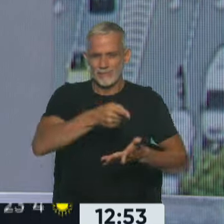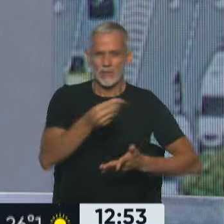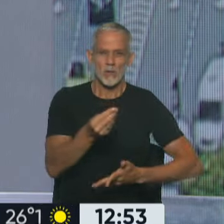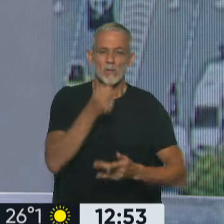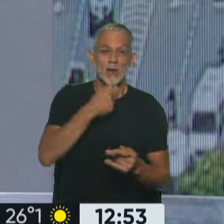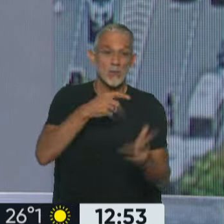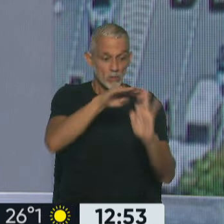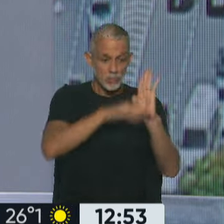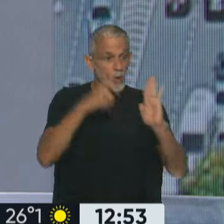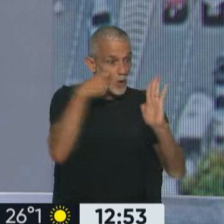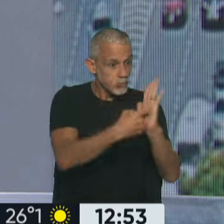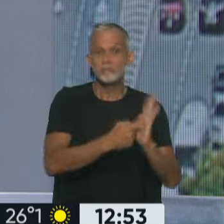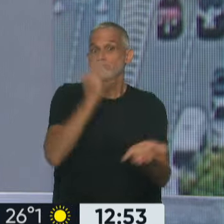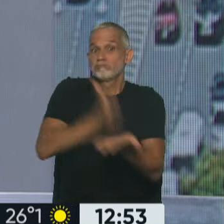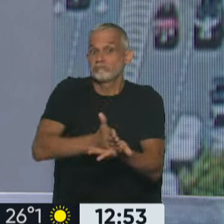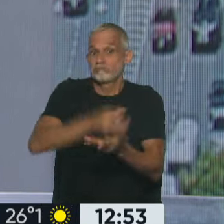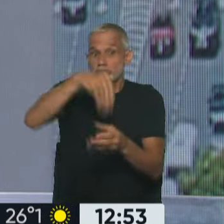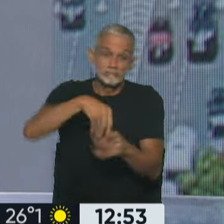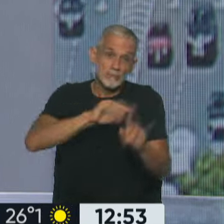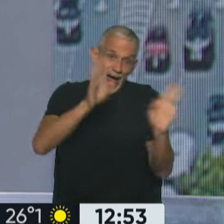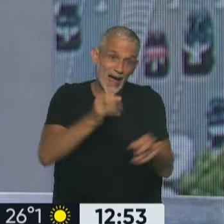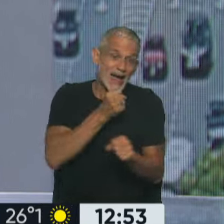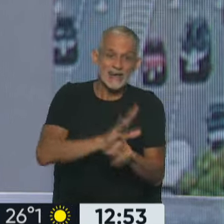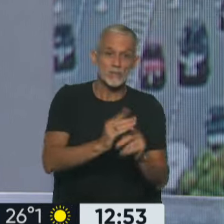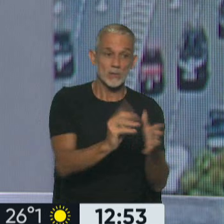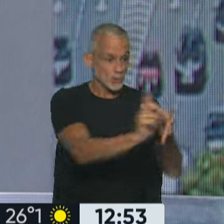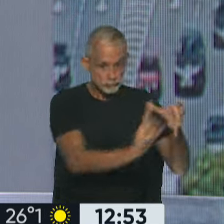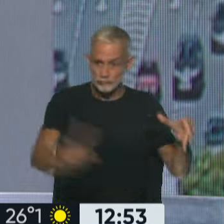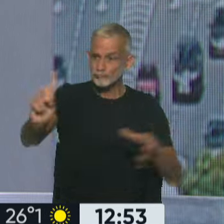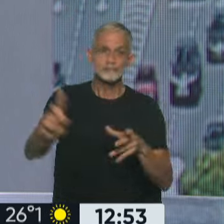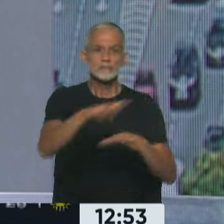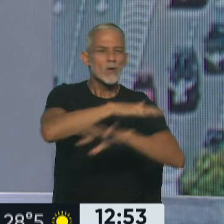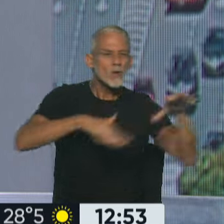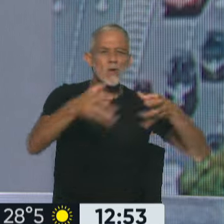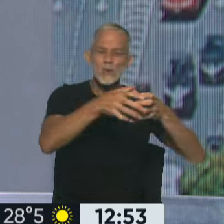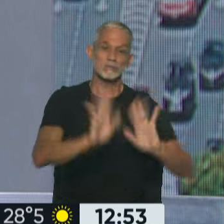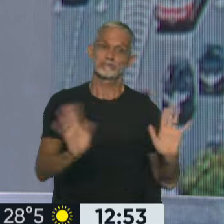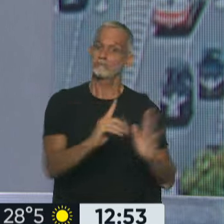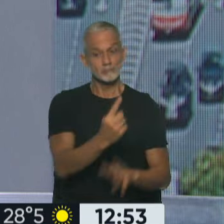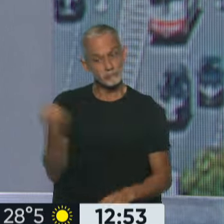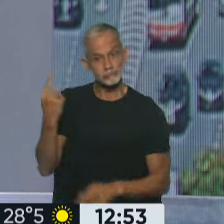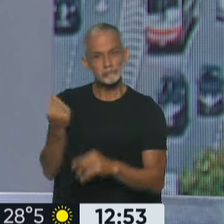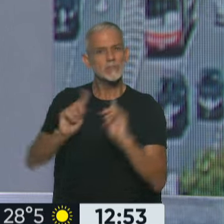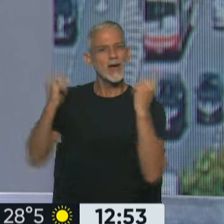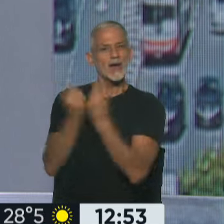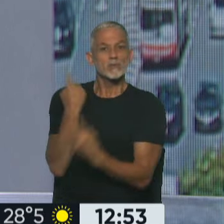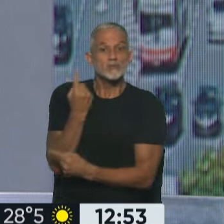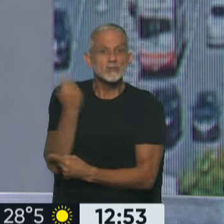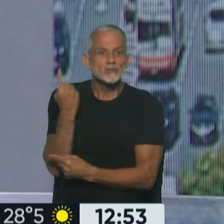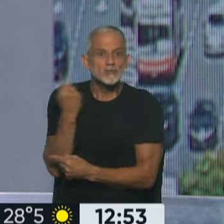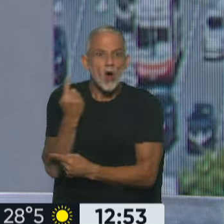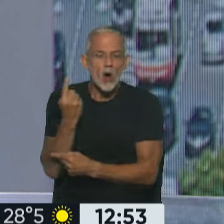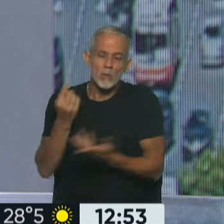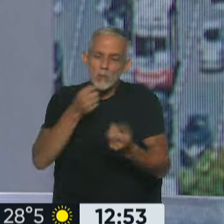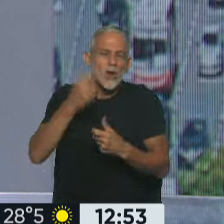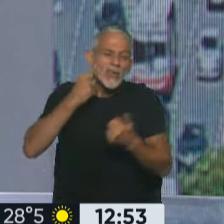su violación, sanciones dentro de la cárcel. Por ejemplo, separación del área de convivencia. Por ejemplo, estar en un calabozo individual